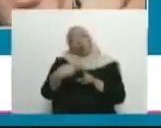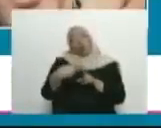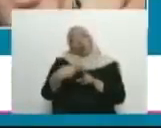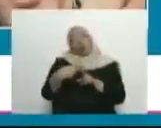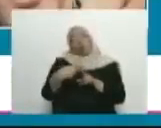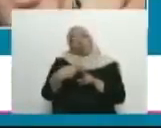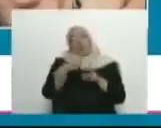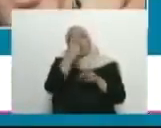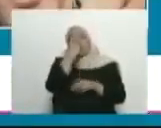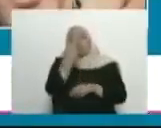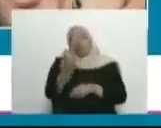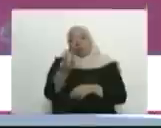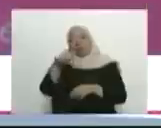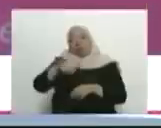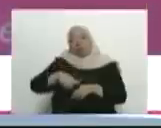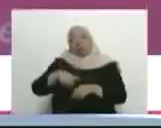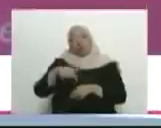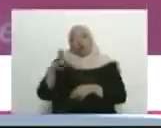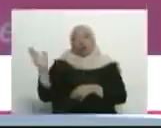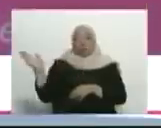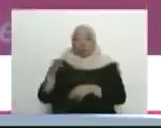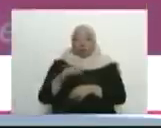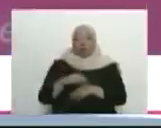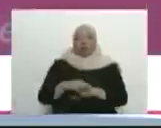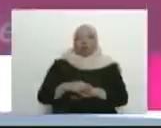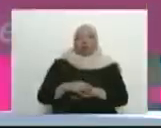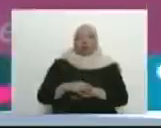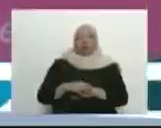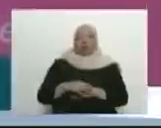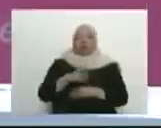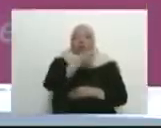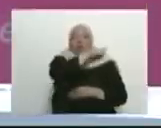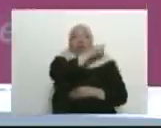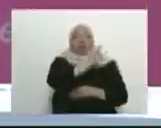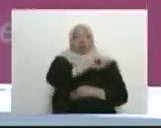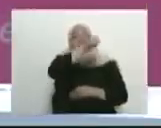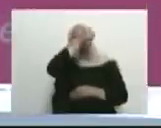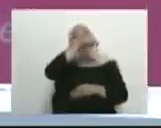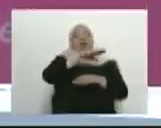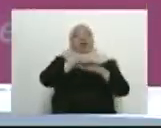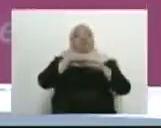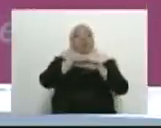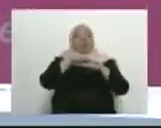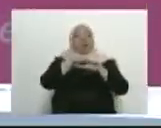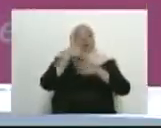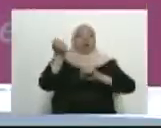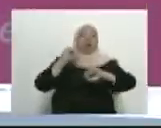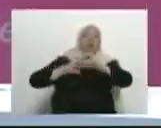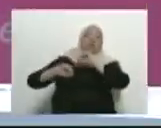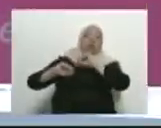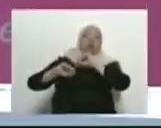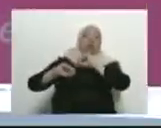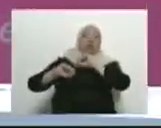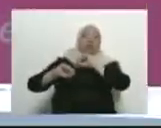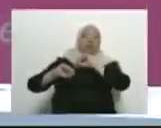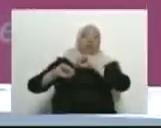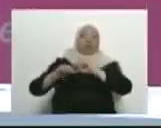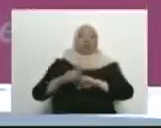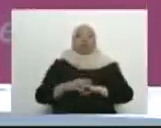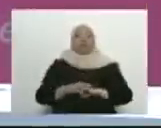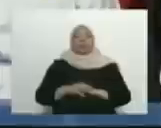invitado aquí al estudio al general en jefe, ministro del Poder Popular para la Defensa,